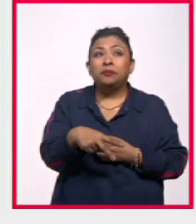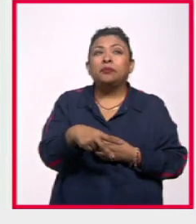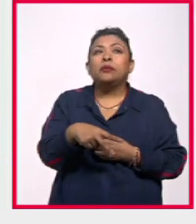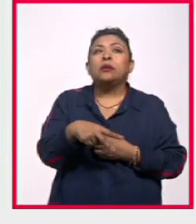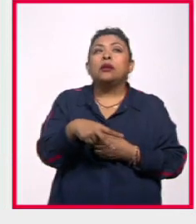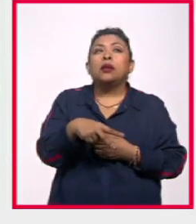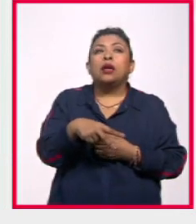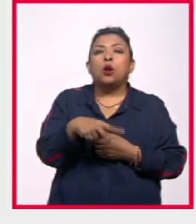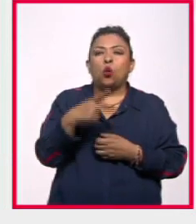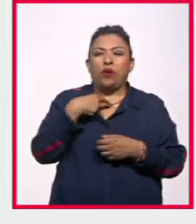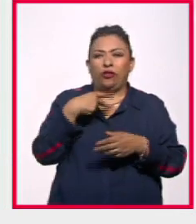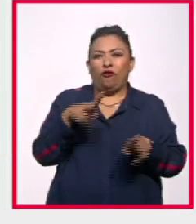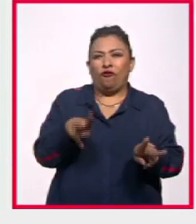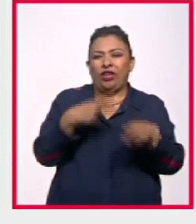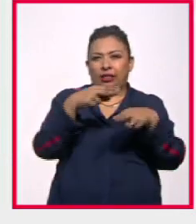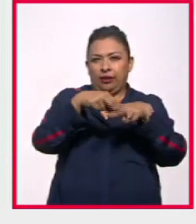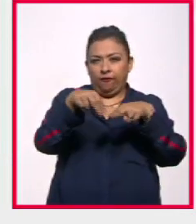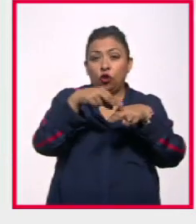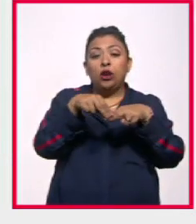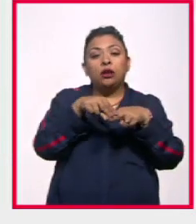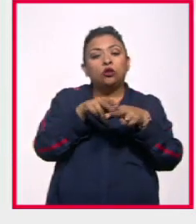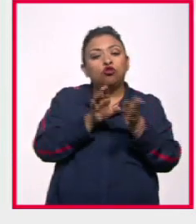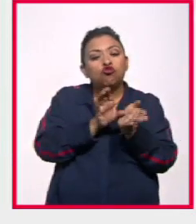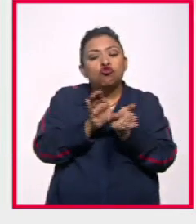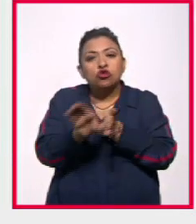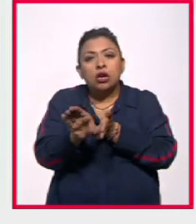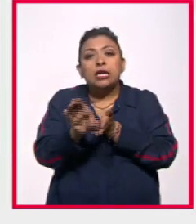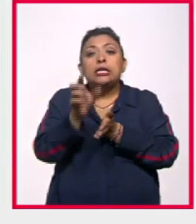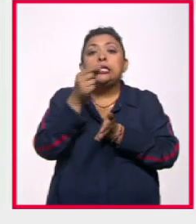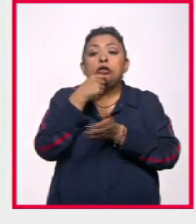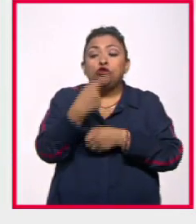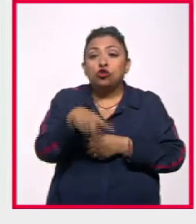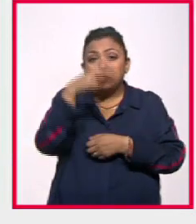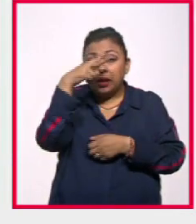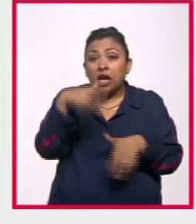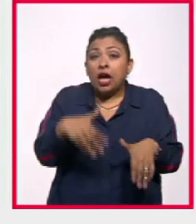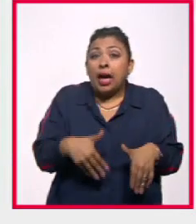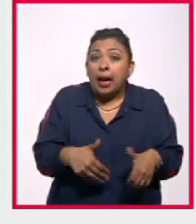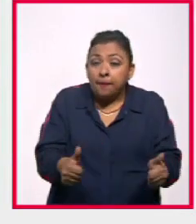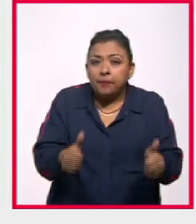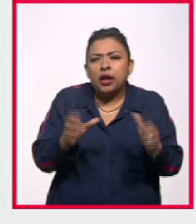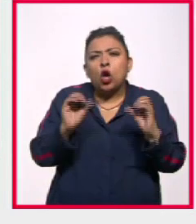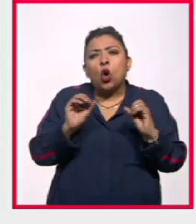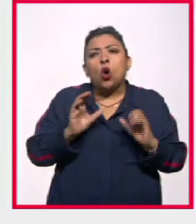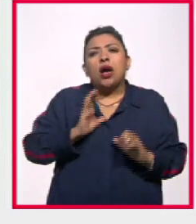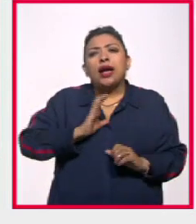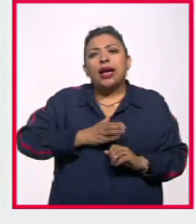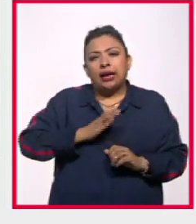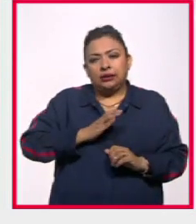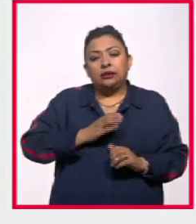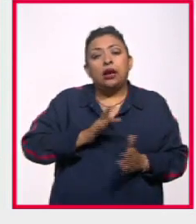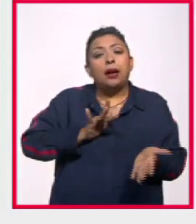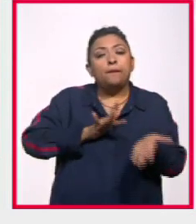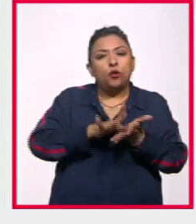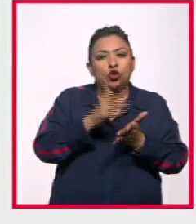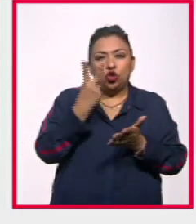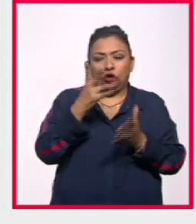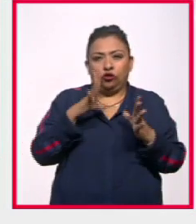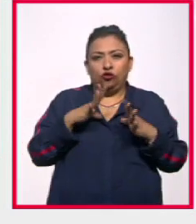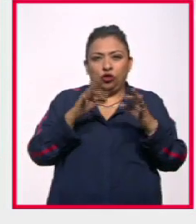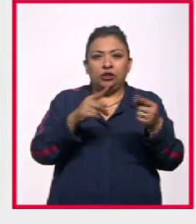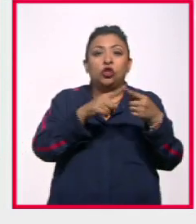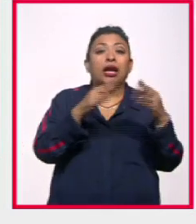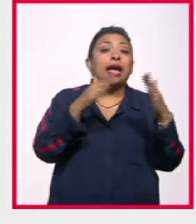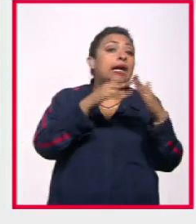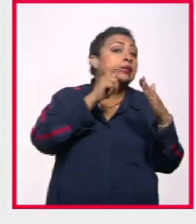Una parte importante de la taquilla va para ayudar a niños mexicanos con hambre o con cáncer, a través de dos fundaciones. Una fundación es la Casa de